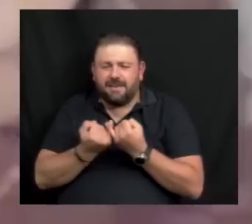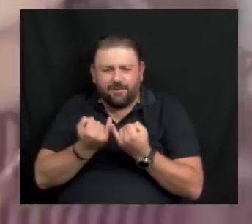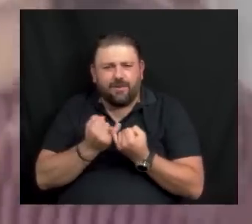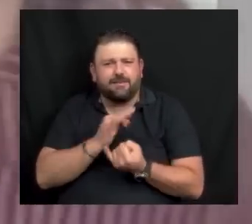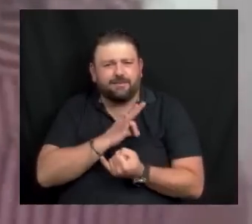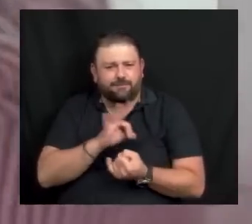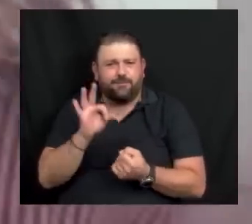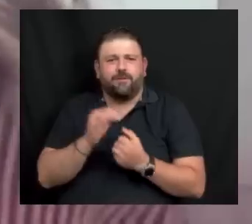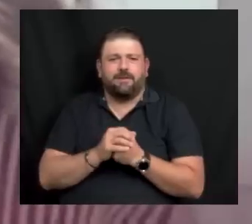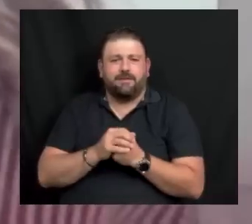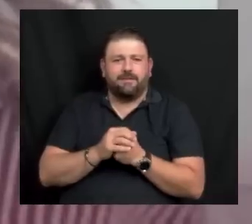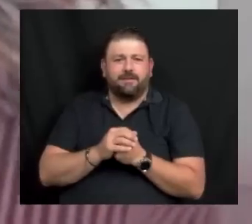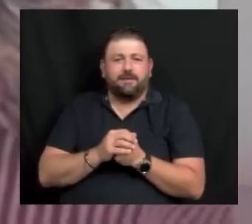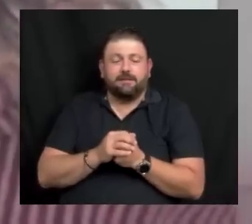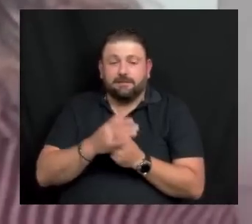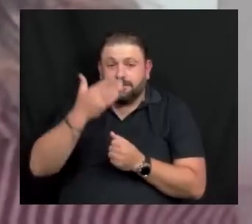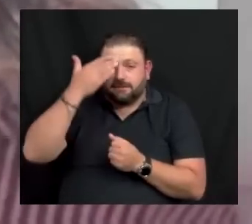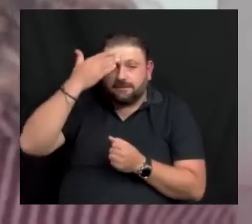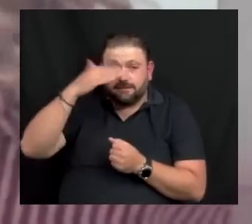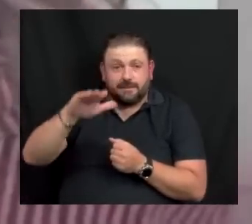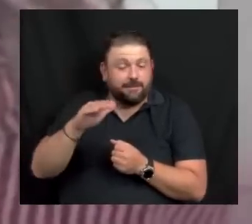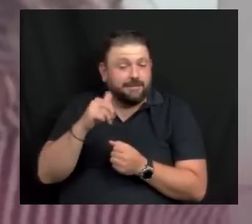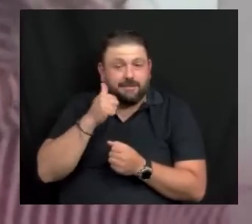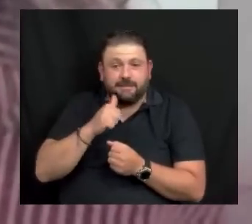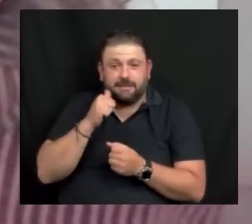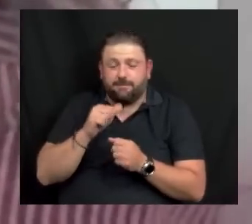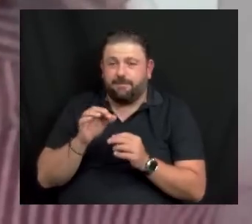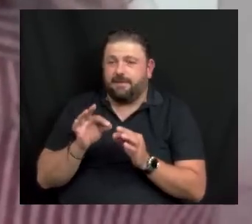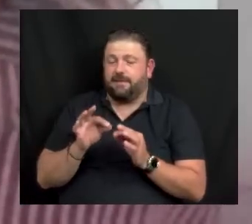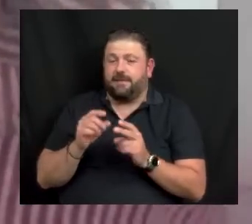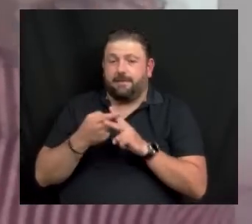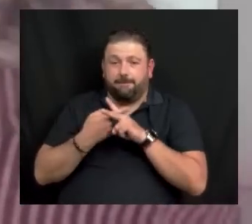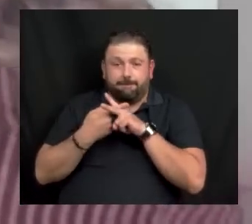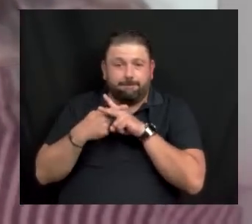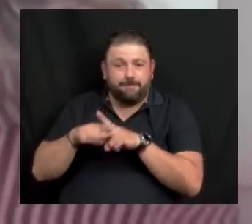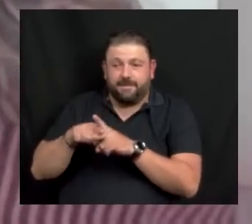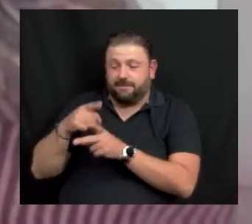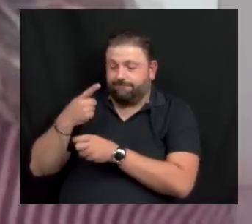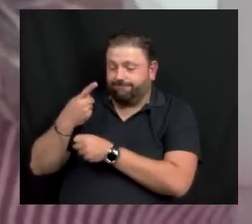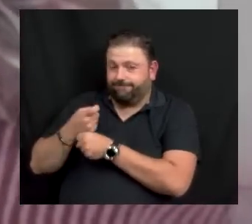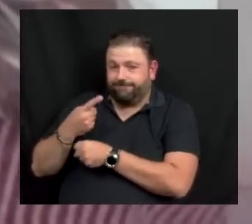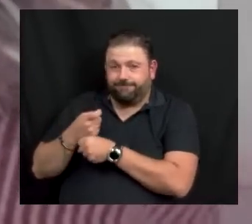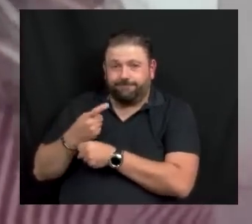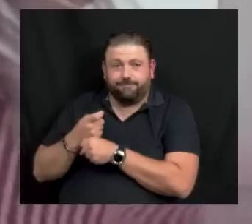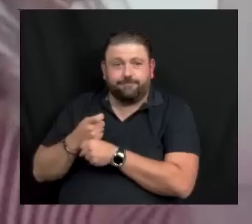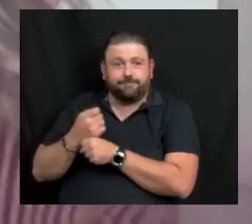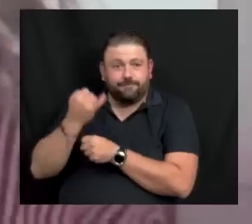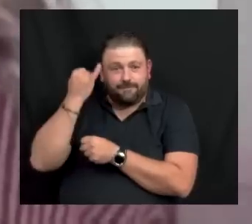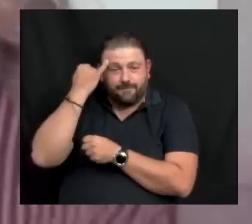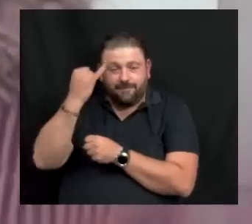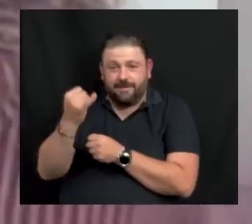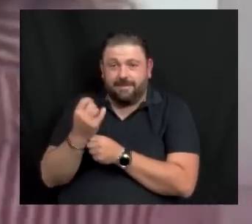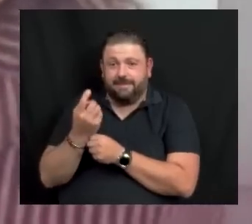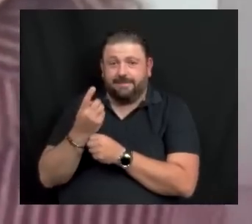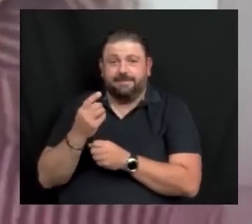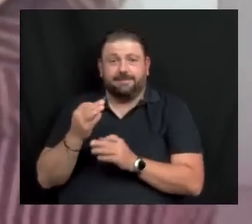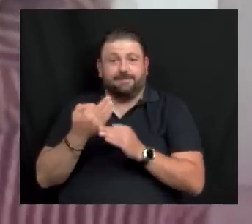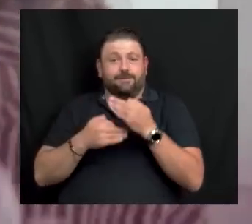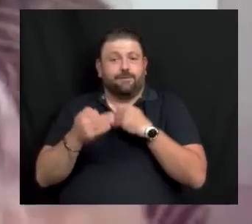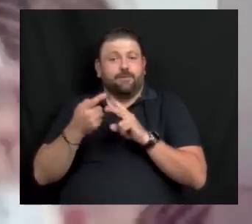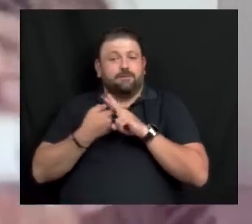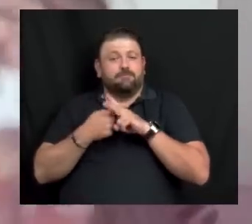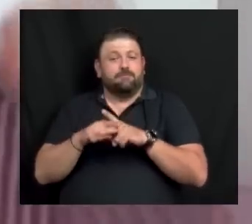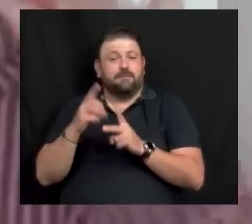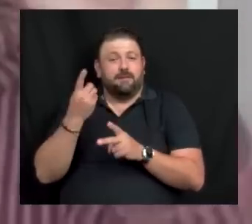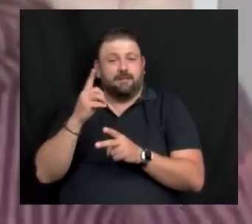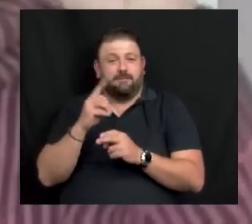totalmente tu vida. Totalmente, porque empieza desde el primer trimestre. Oye, yo me siento en diciembre del 2023. Oye, ya